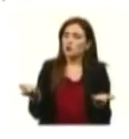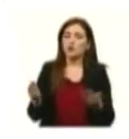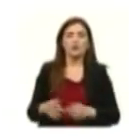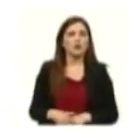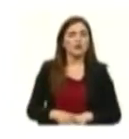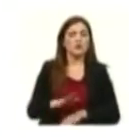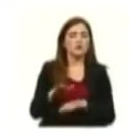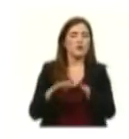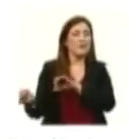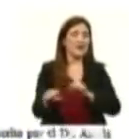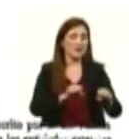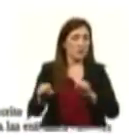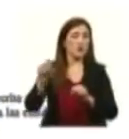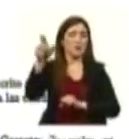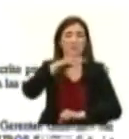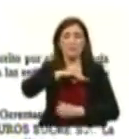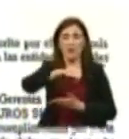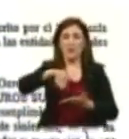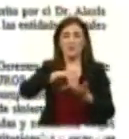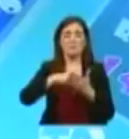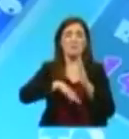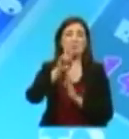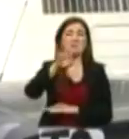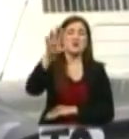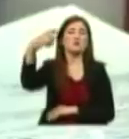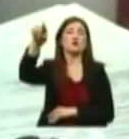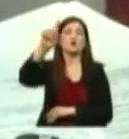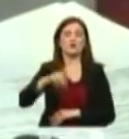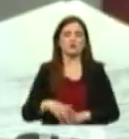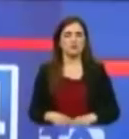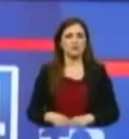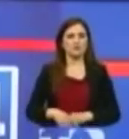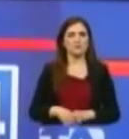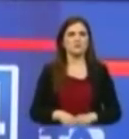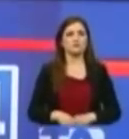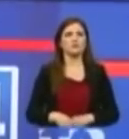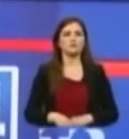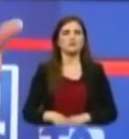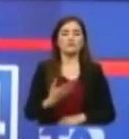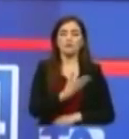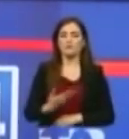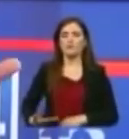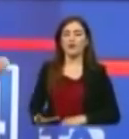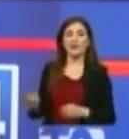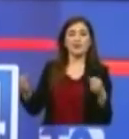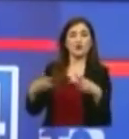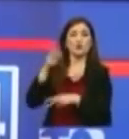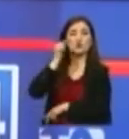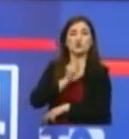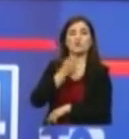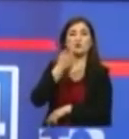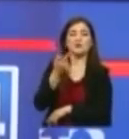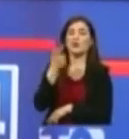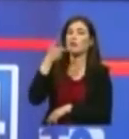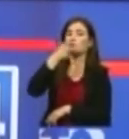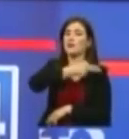relacionados al terremoto por más de 25 millones. El presidente de Seguro Sucre, Diego Guzmán, intentó